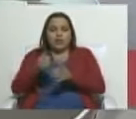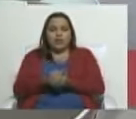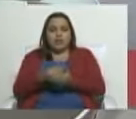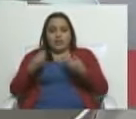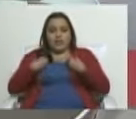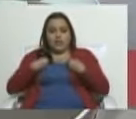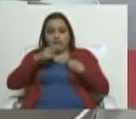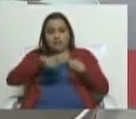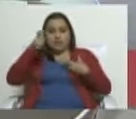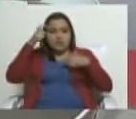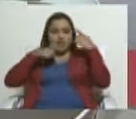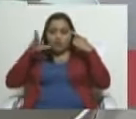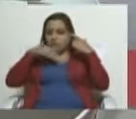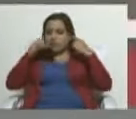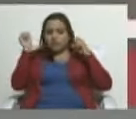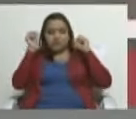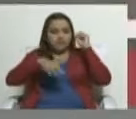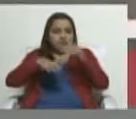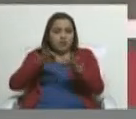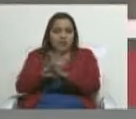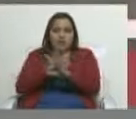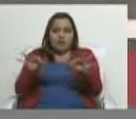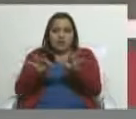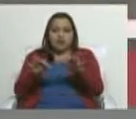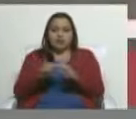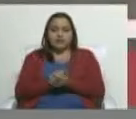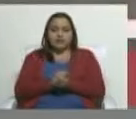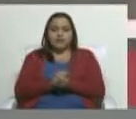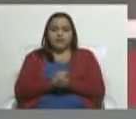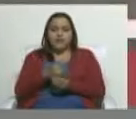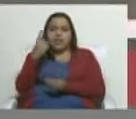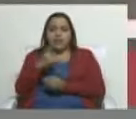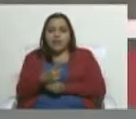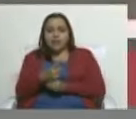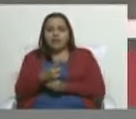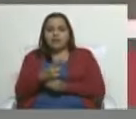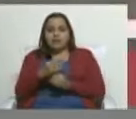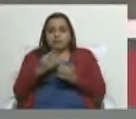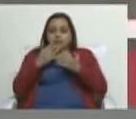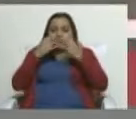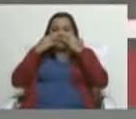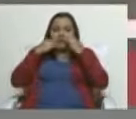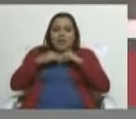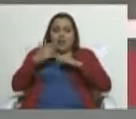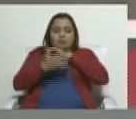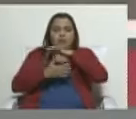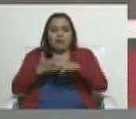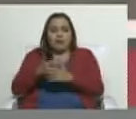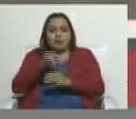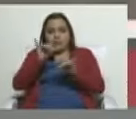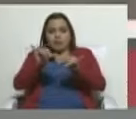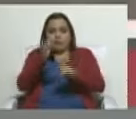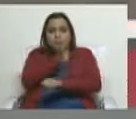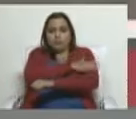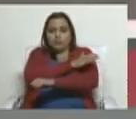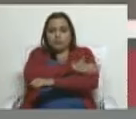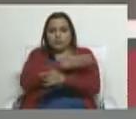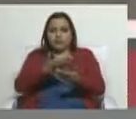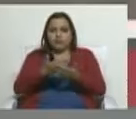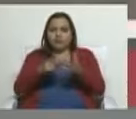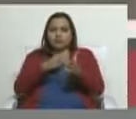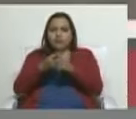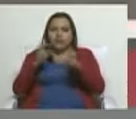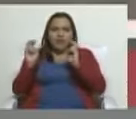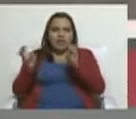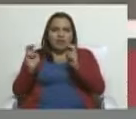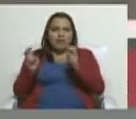vivían los chavistas no había guarimba. Los que se tuvieron que tragar todo este episodio de la guarimba fueron los propios opositores. Entonces, ahí viene el tema